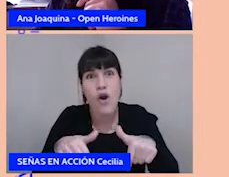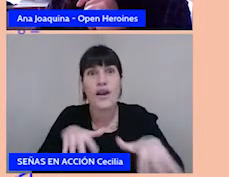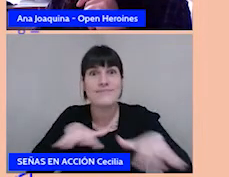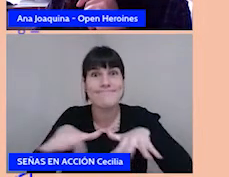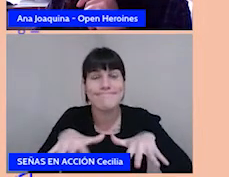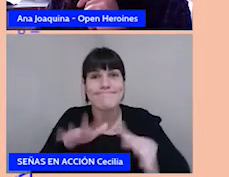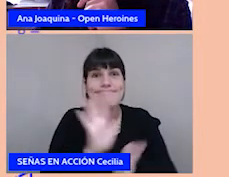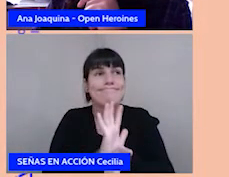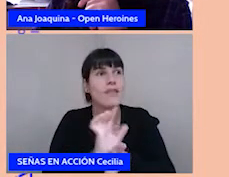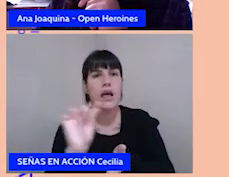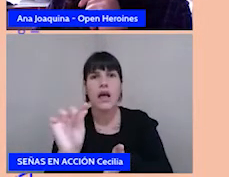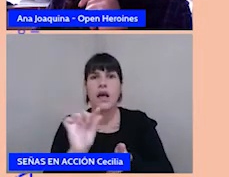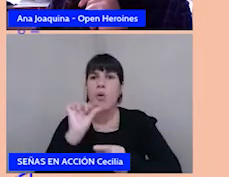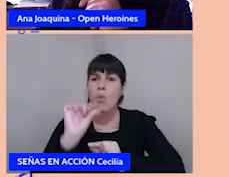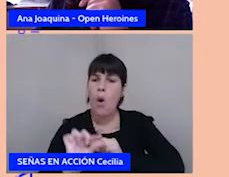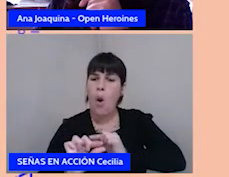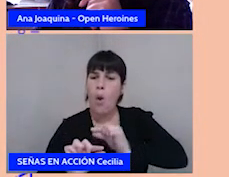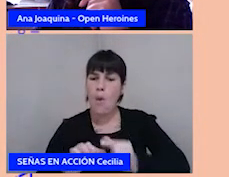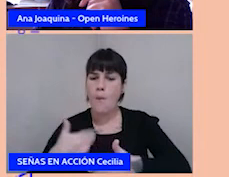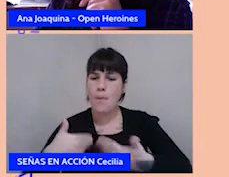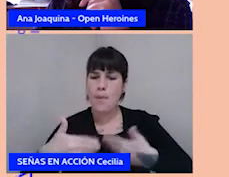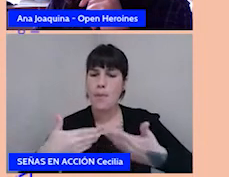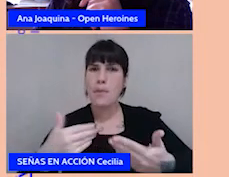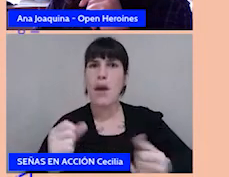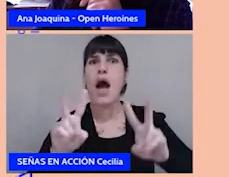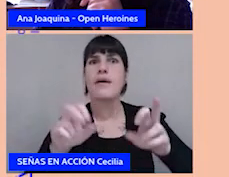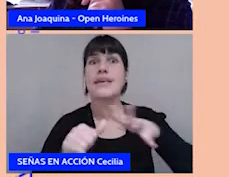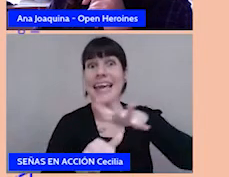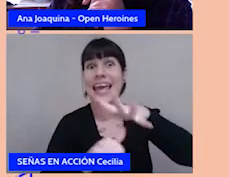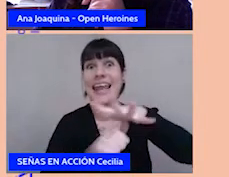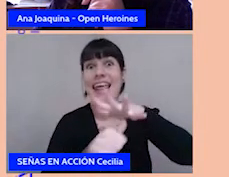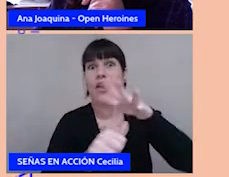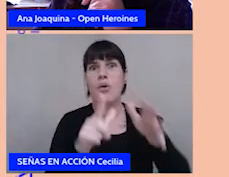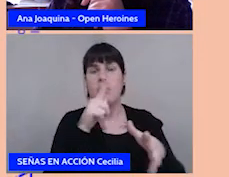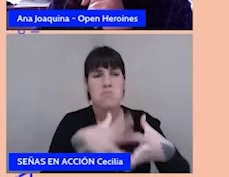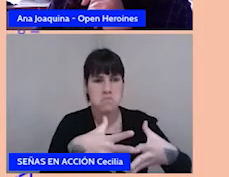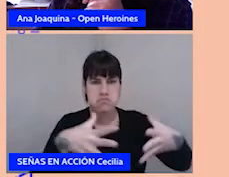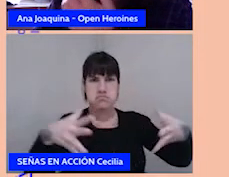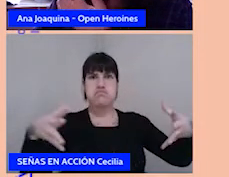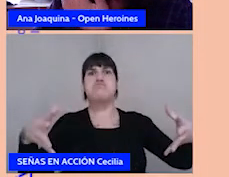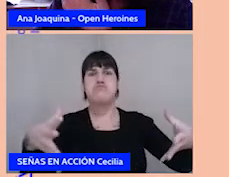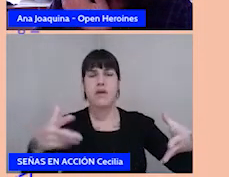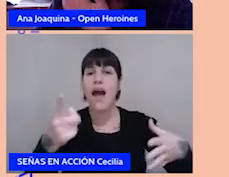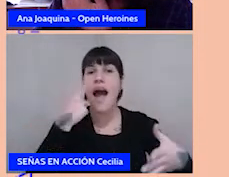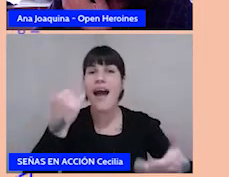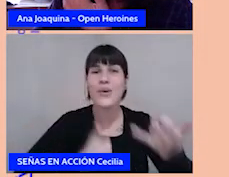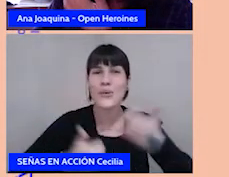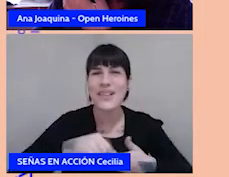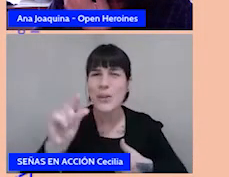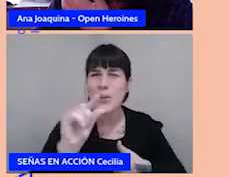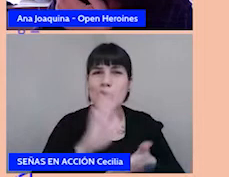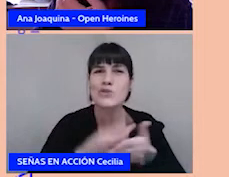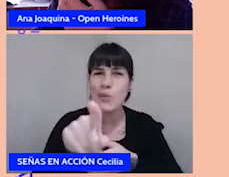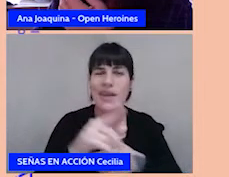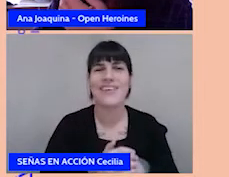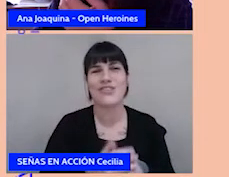que estaba viendo en los temas de género, bueno, como que pareciera que va en retroceso. Cuéntanos un poquito sobre esto